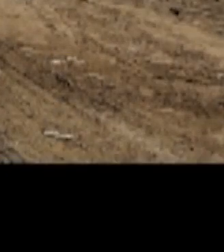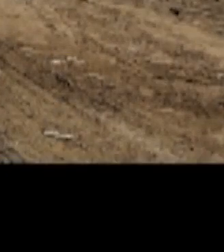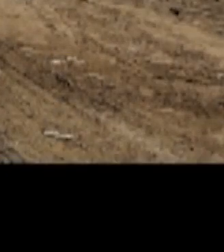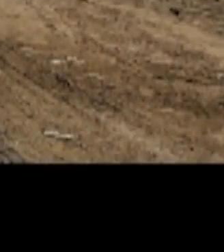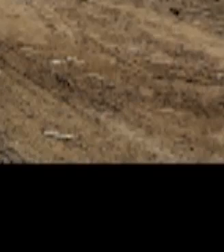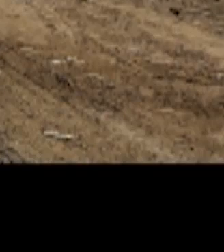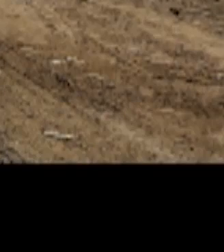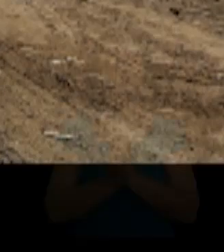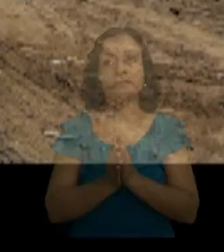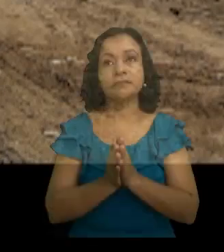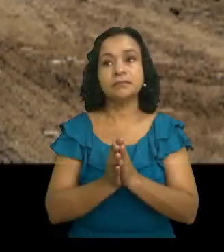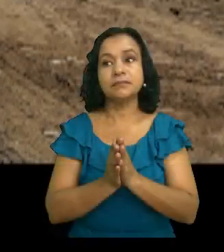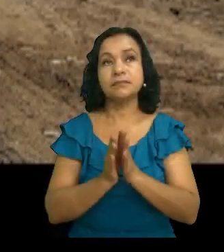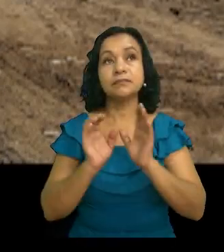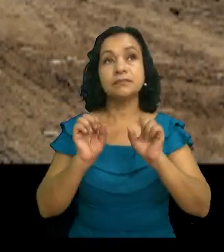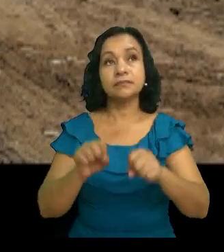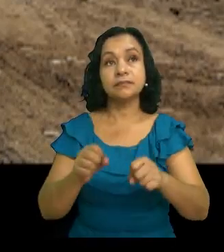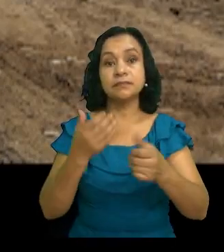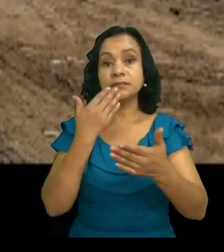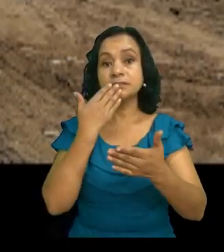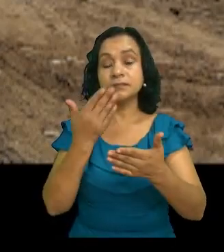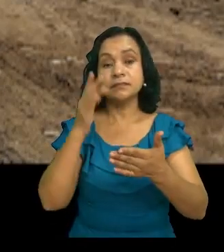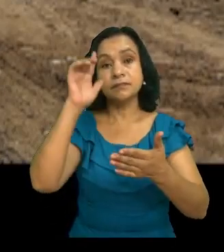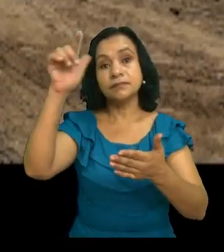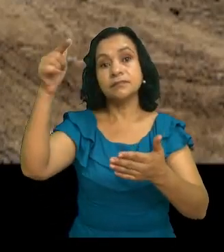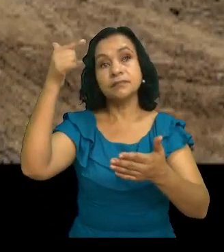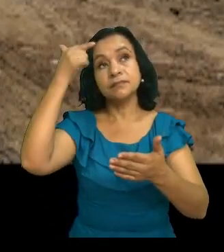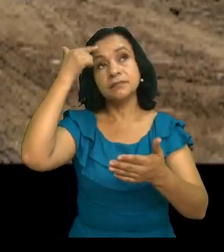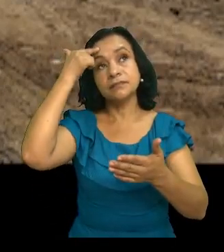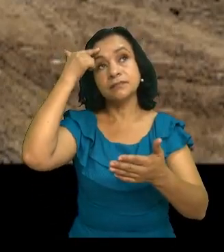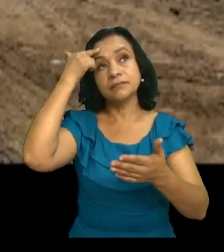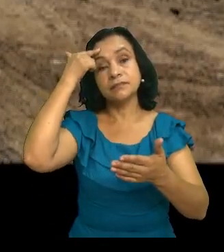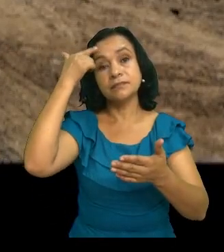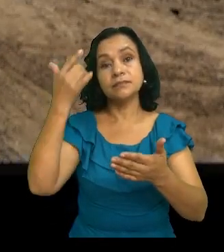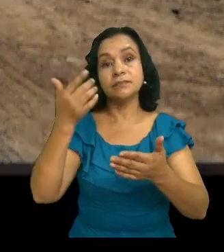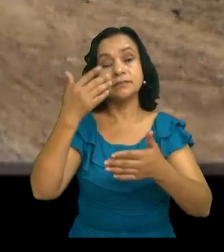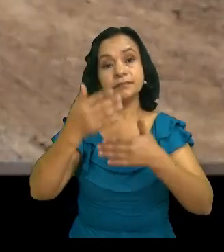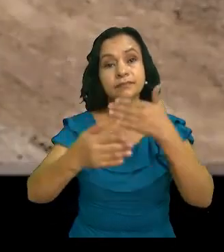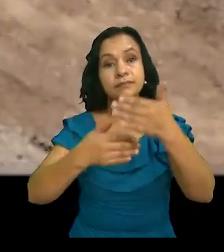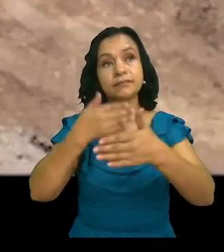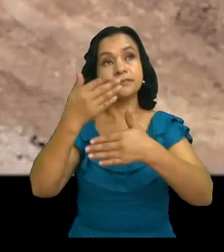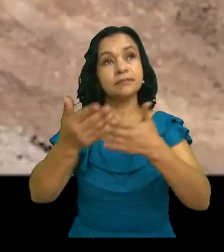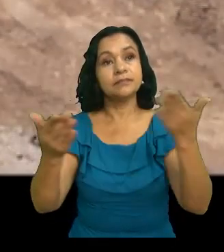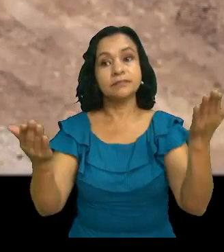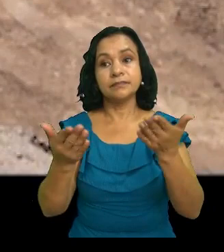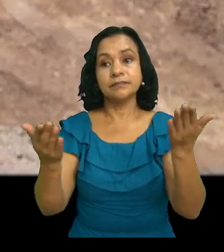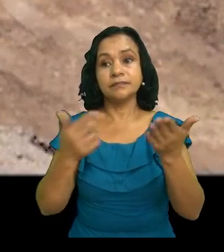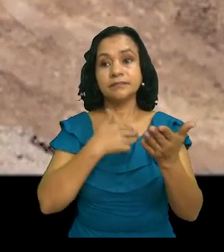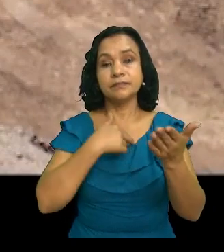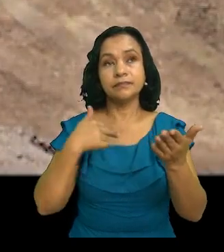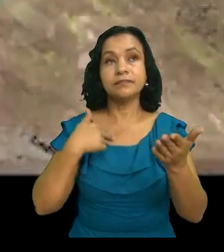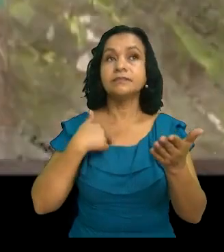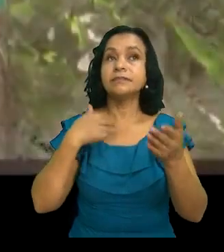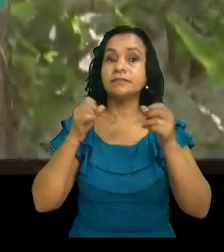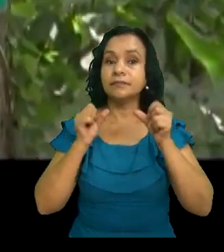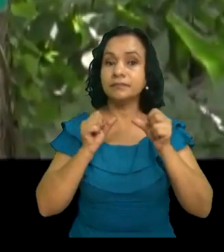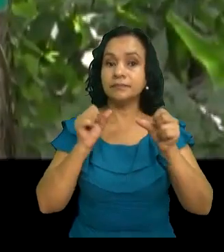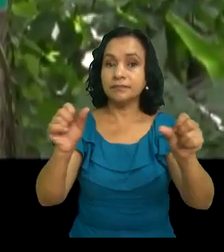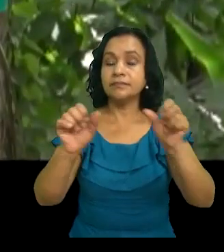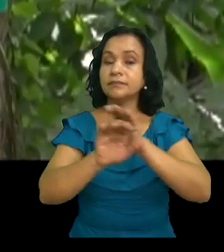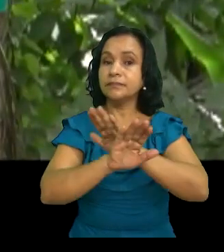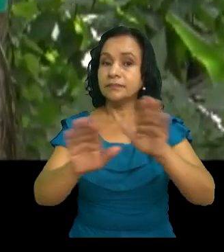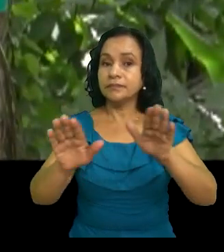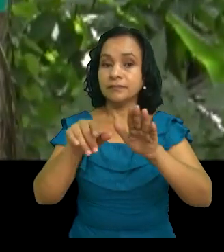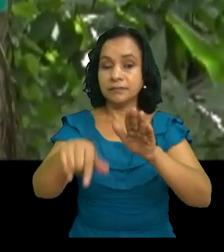ininterrumpida, por nuestro buen gobierno sandinista. Las obras están en proceso y las vamos a culminar